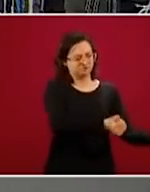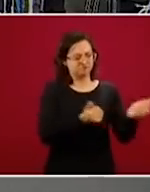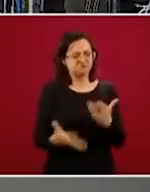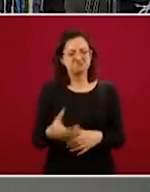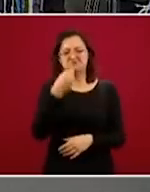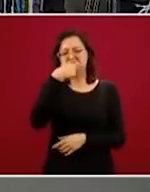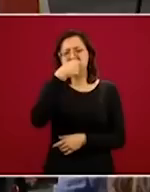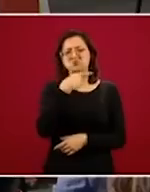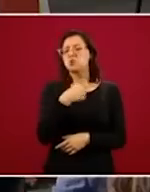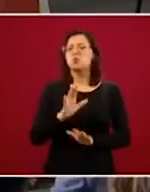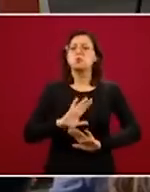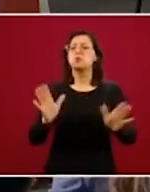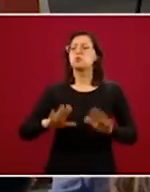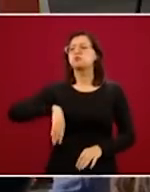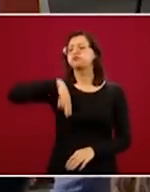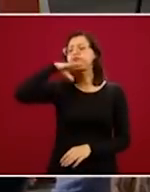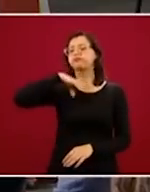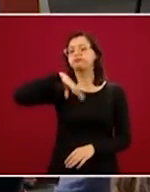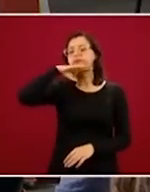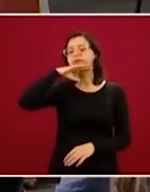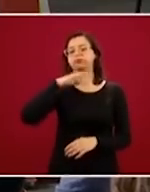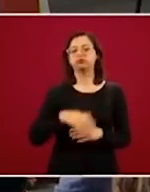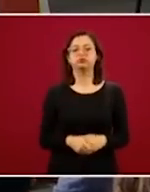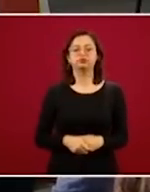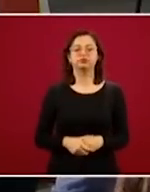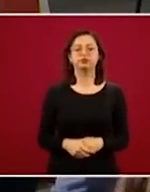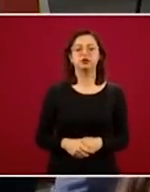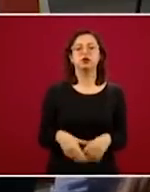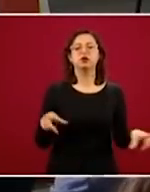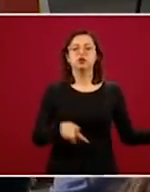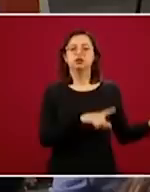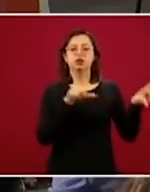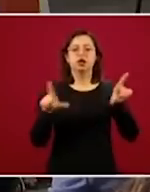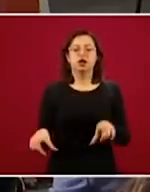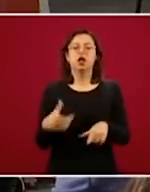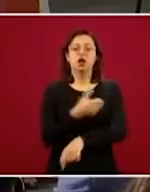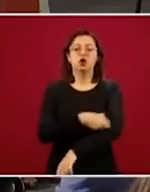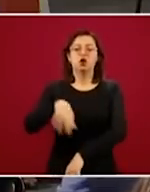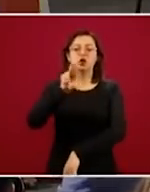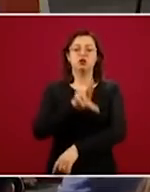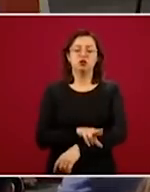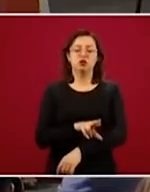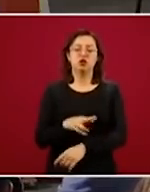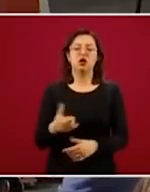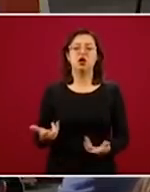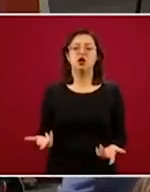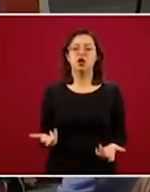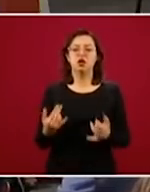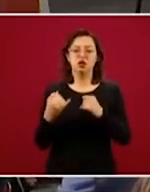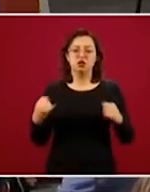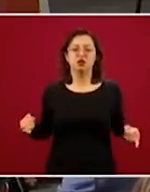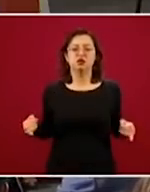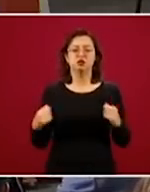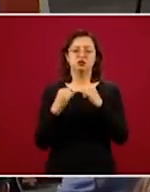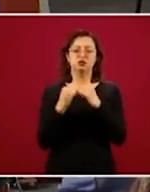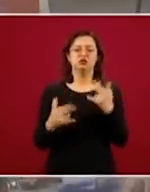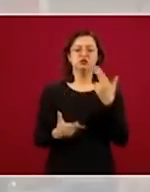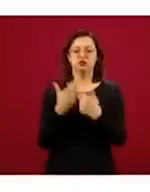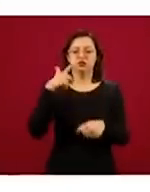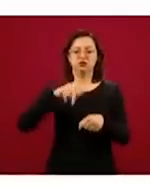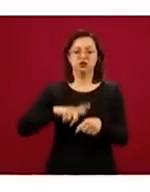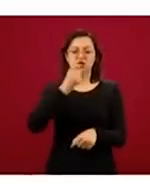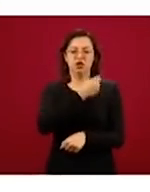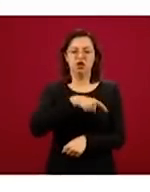de los elementos en la siguiente el coordinador de los institutos nacional de salud doctor gustavo reyes terán aquí presente